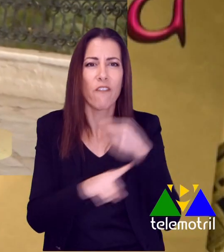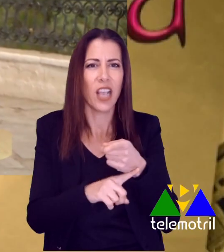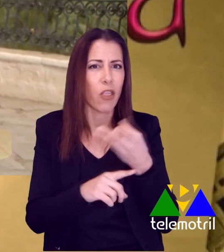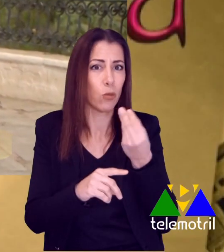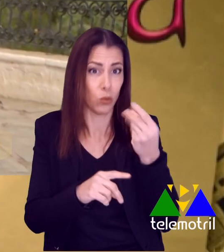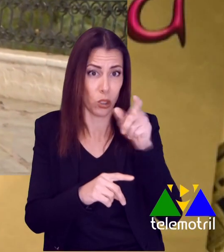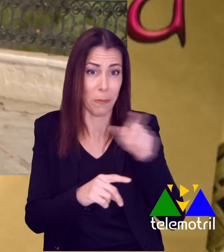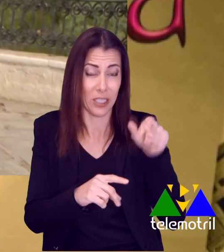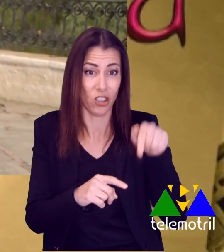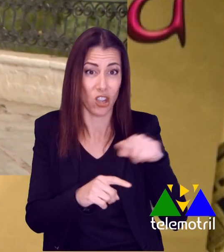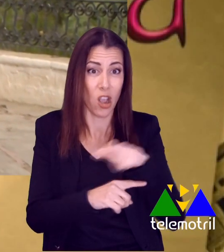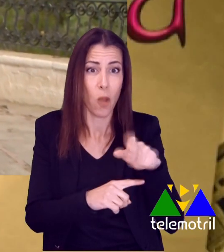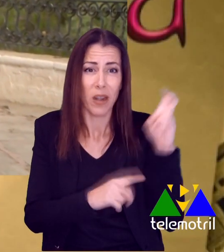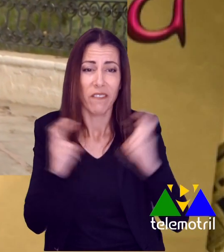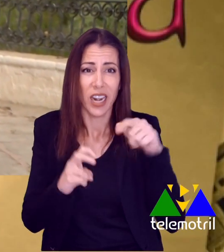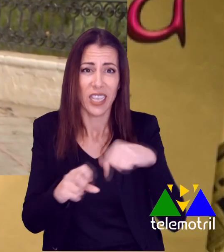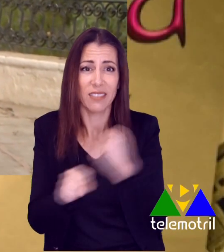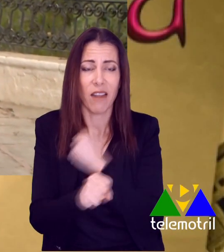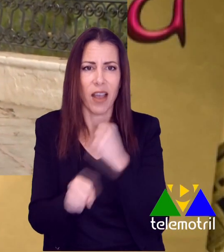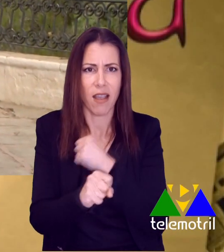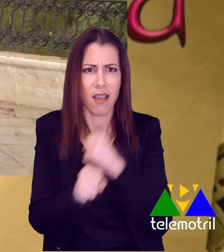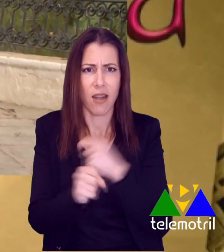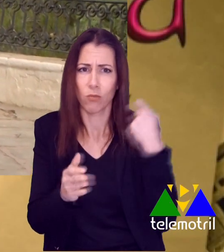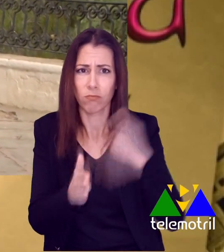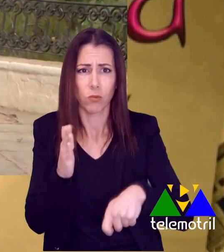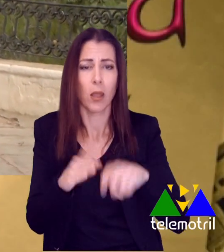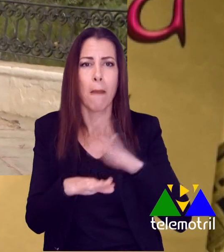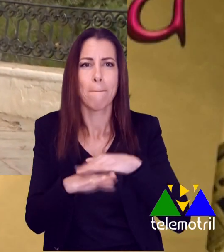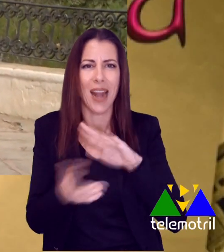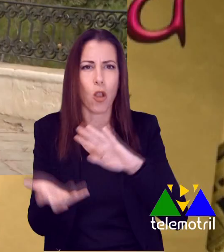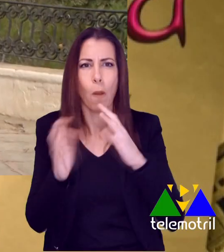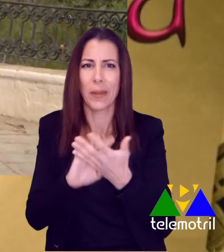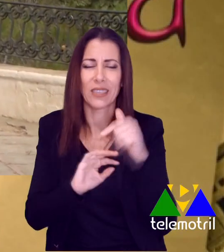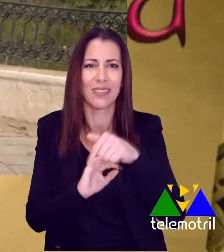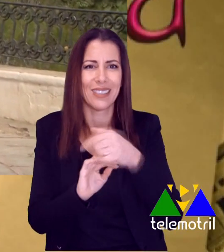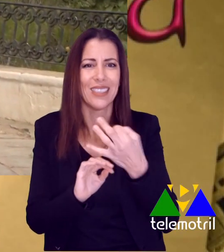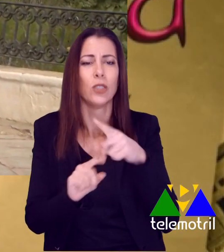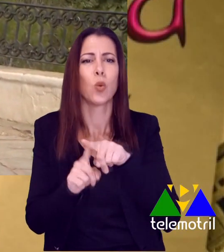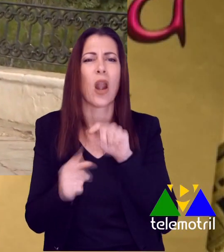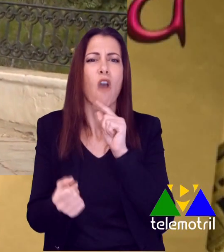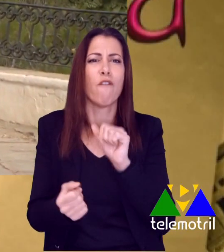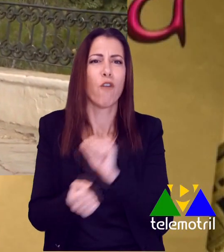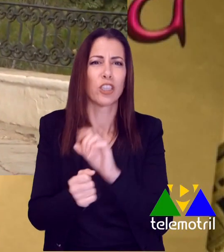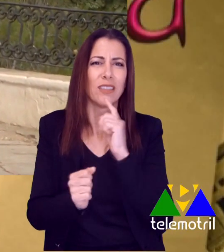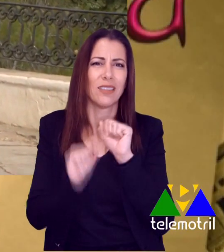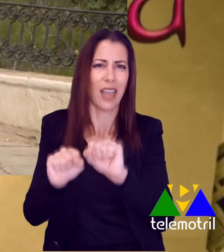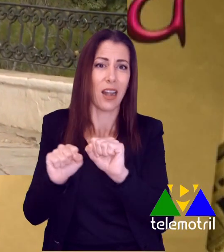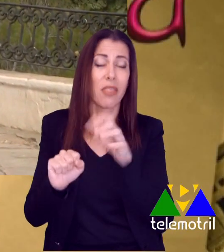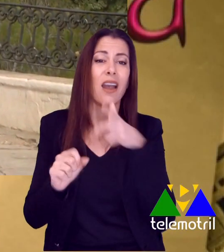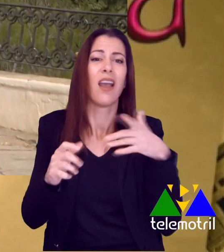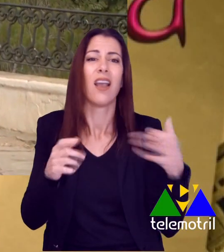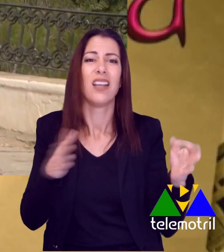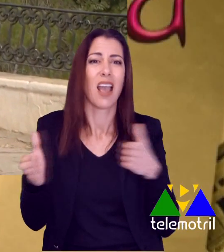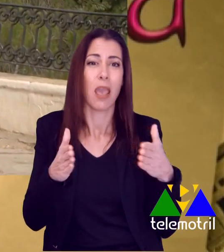a muchos habitantes de la comarca que vinieran a trabajar aquí para convertir esto en una fortaleza durante la época de la